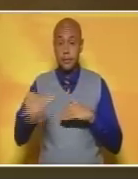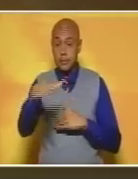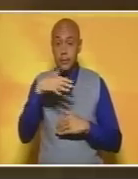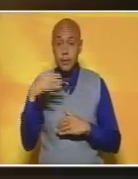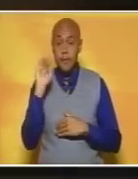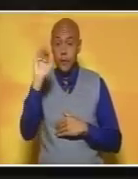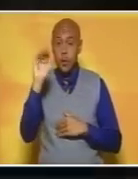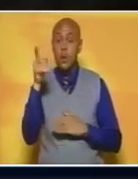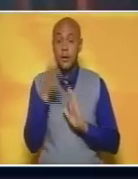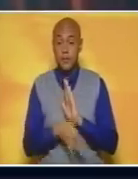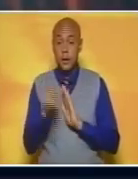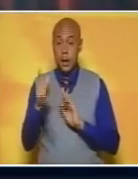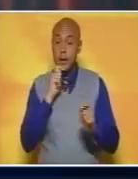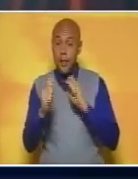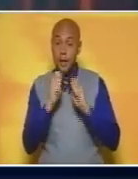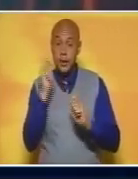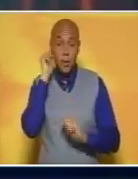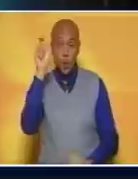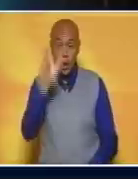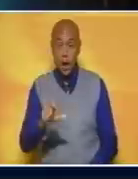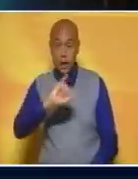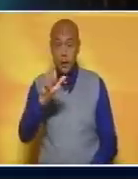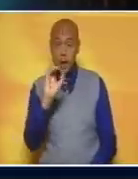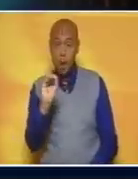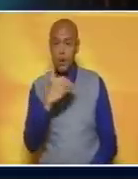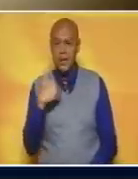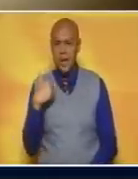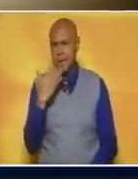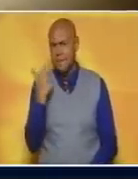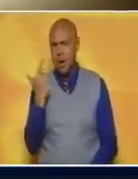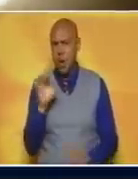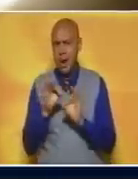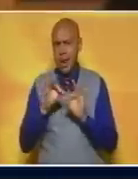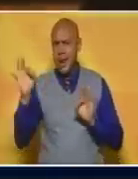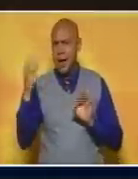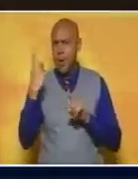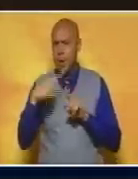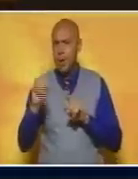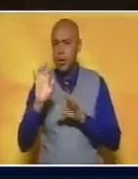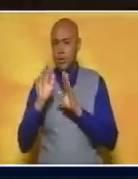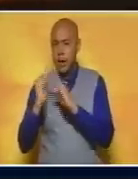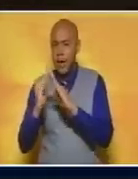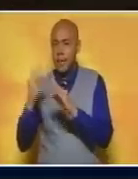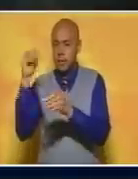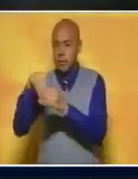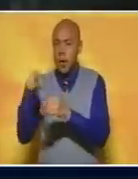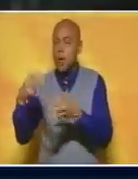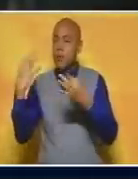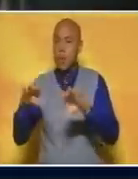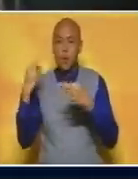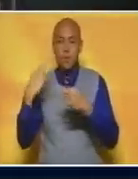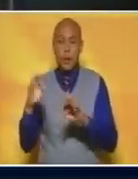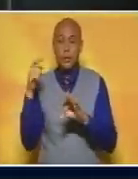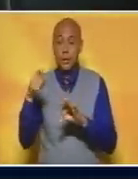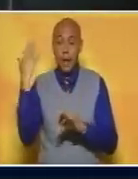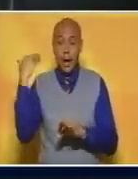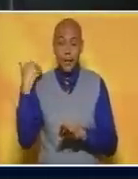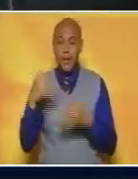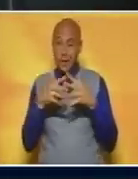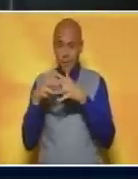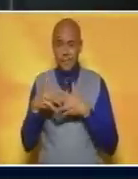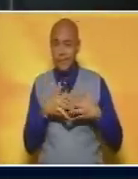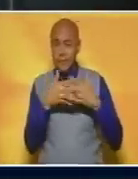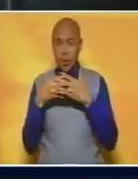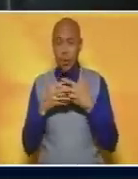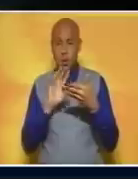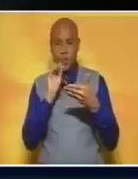entrevista, J.Lo afirmó que le gustaría vivir en un lugar alejado donde pueda hacer cosas cotidianas que no sea Estados Unidos,